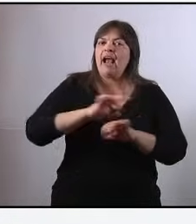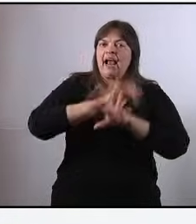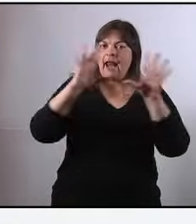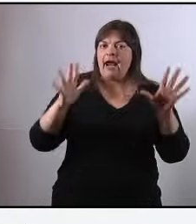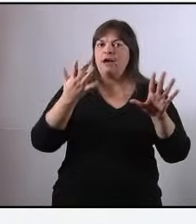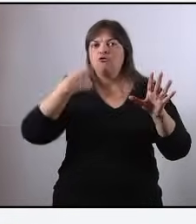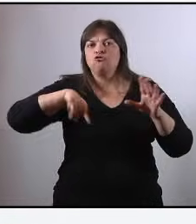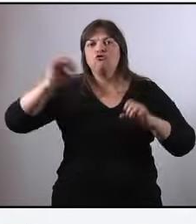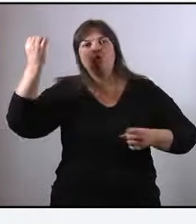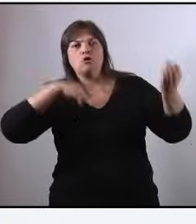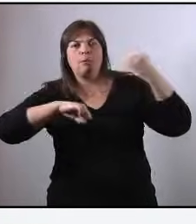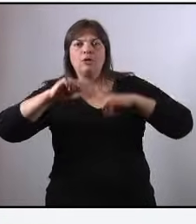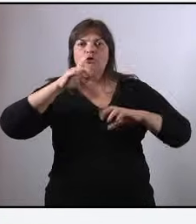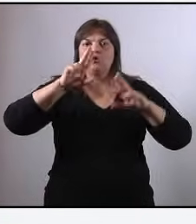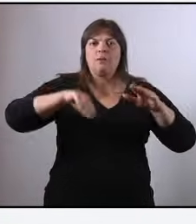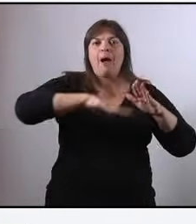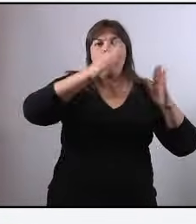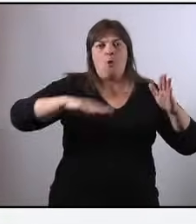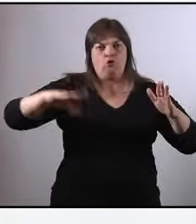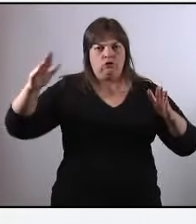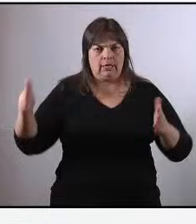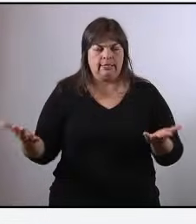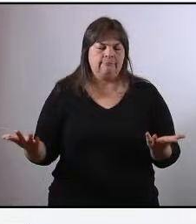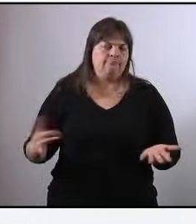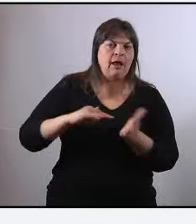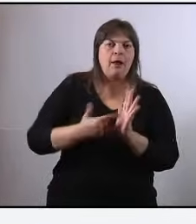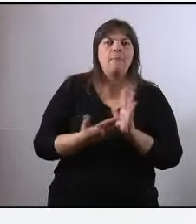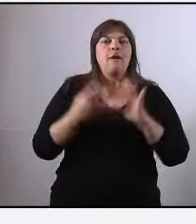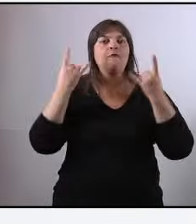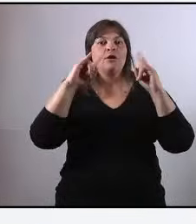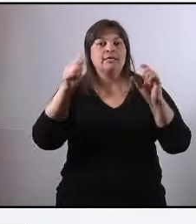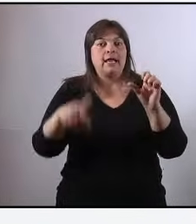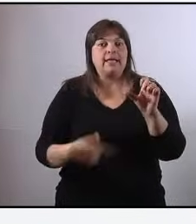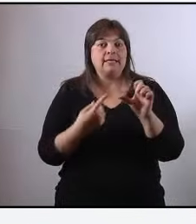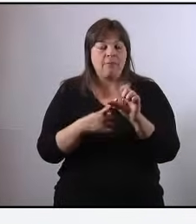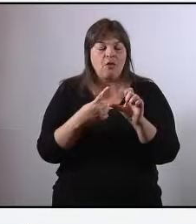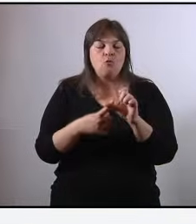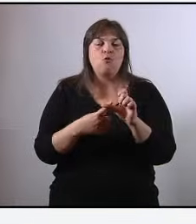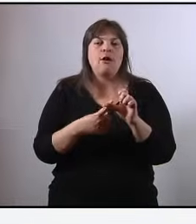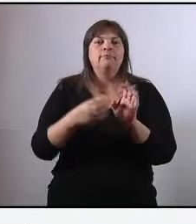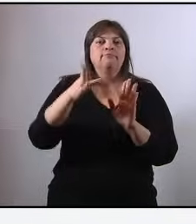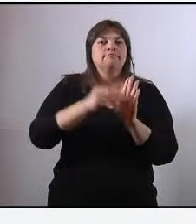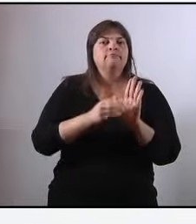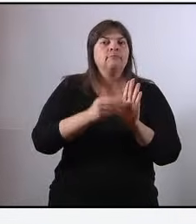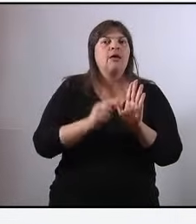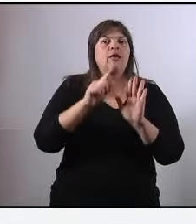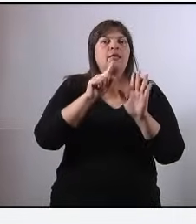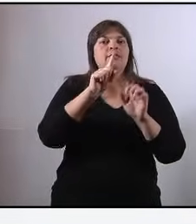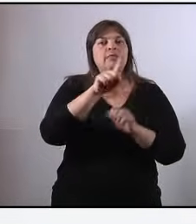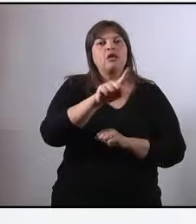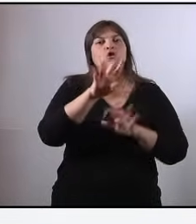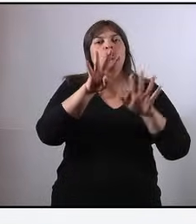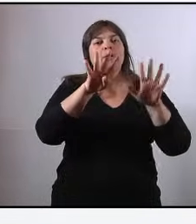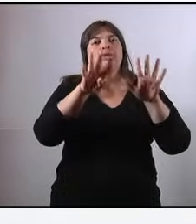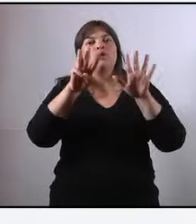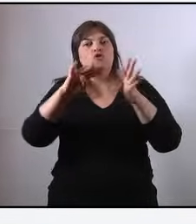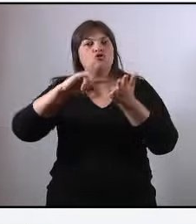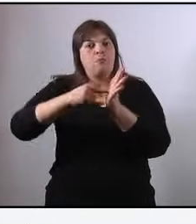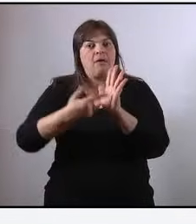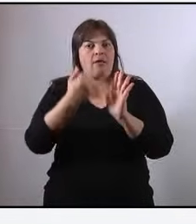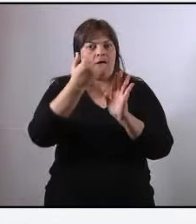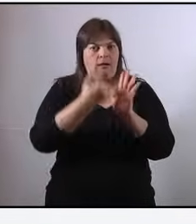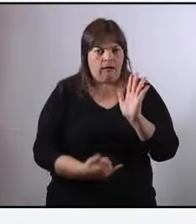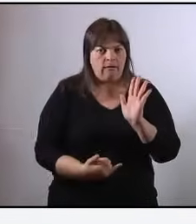actuar sobre los montes. El Plan Forestal de Extremadura recoge 198 medidas que tienen